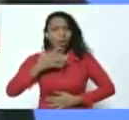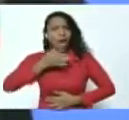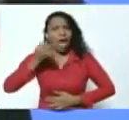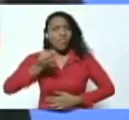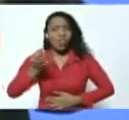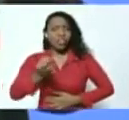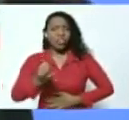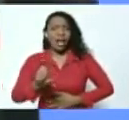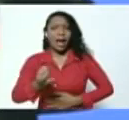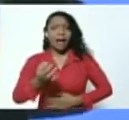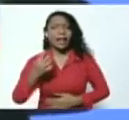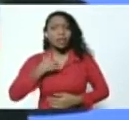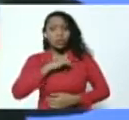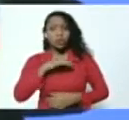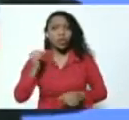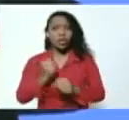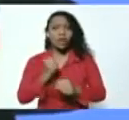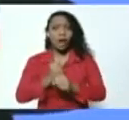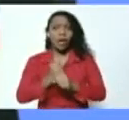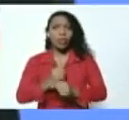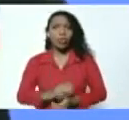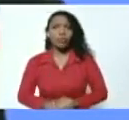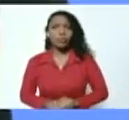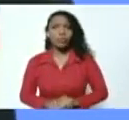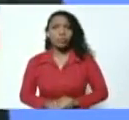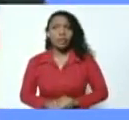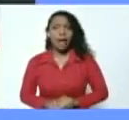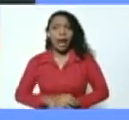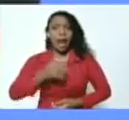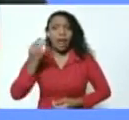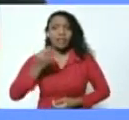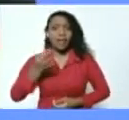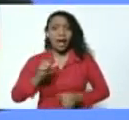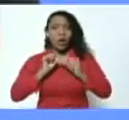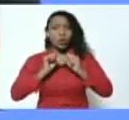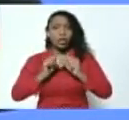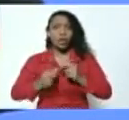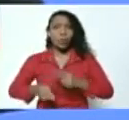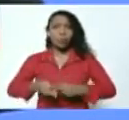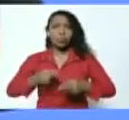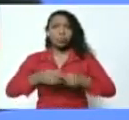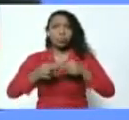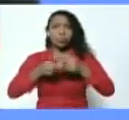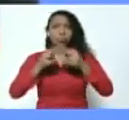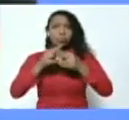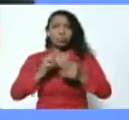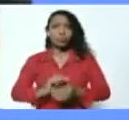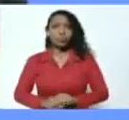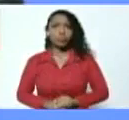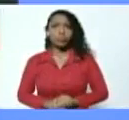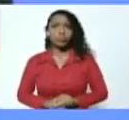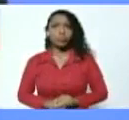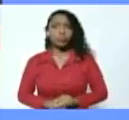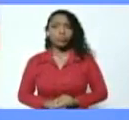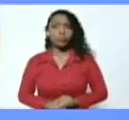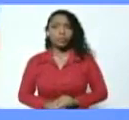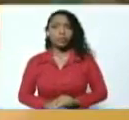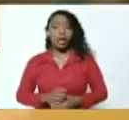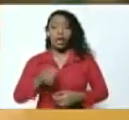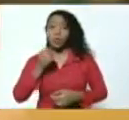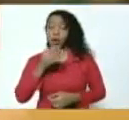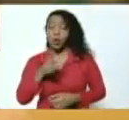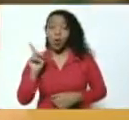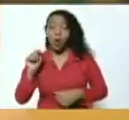realidad que estamos trabajando, en la realidad que seguimos construyendo. Y bueno, y este